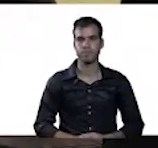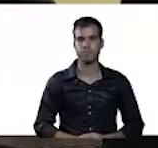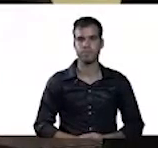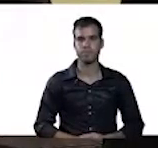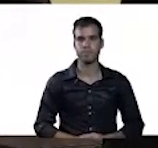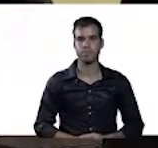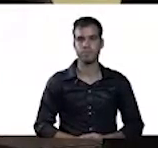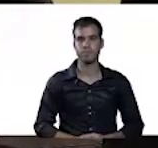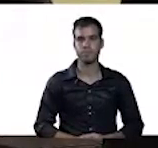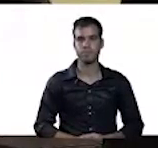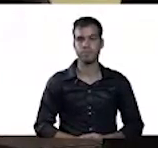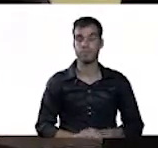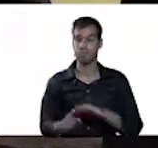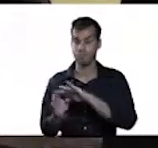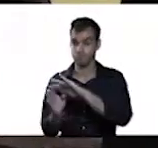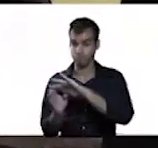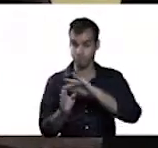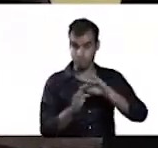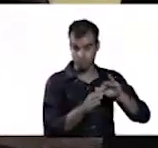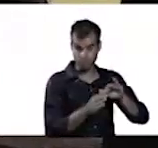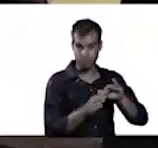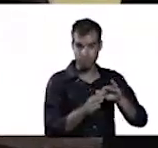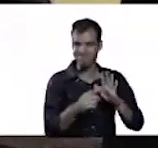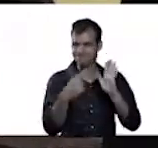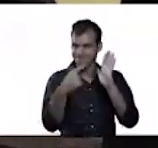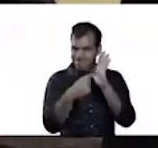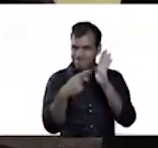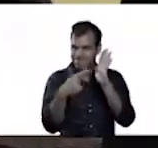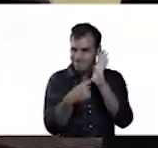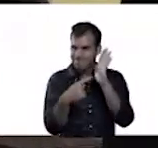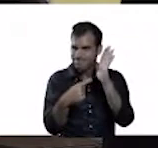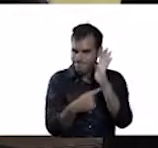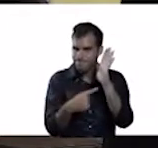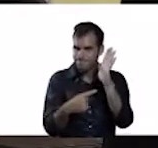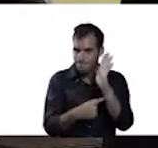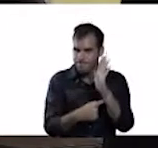Ahora pasaremos a hacer algunas precisiones generales.